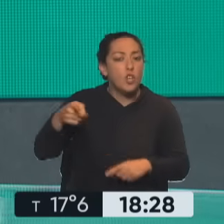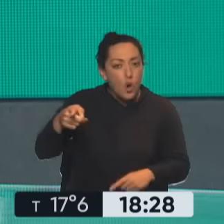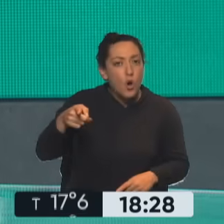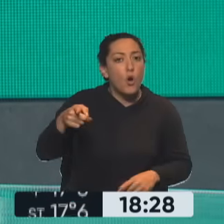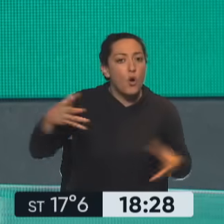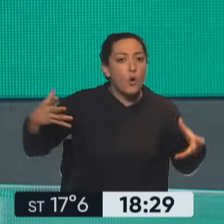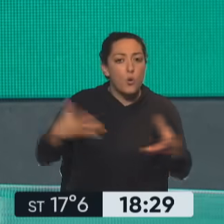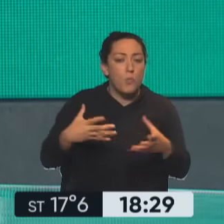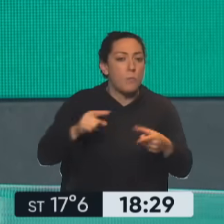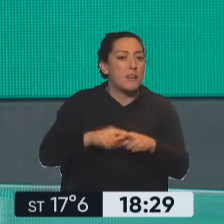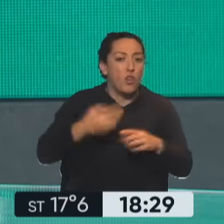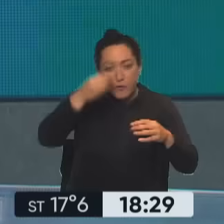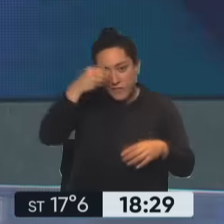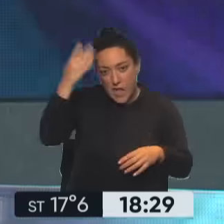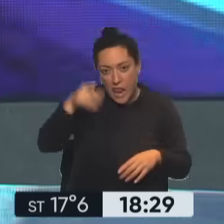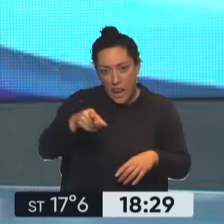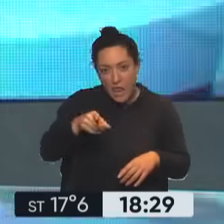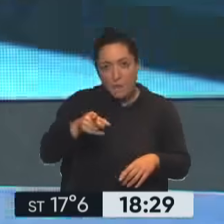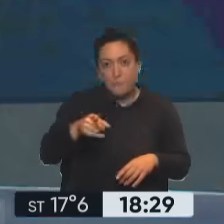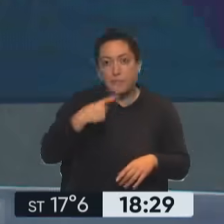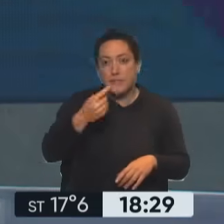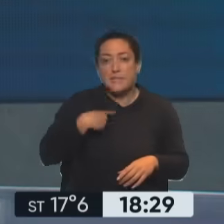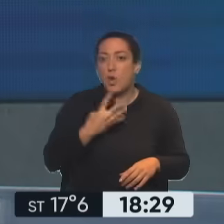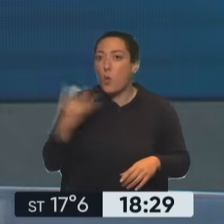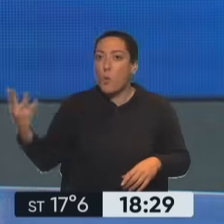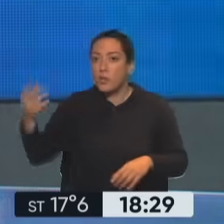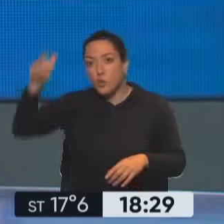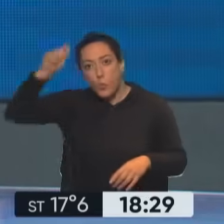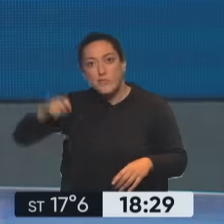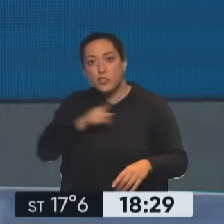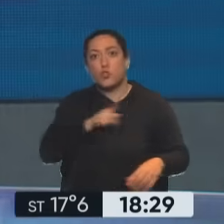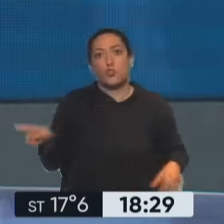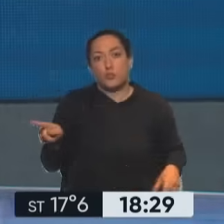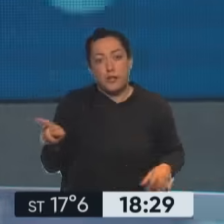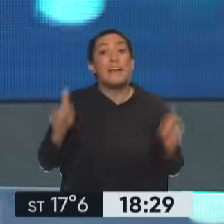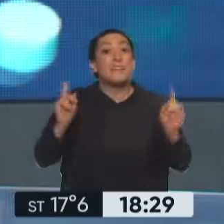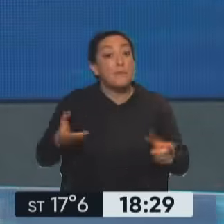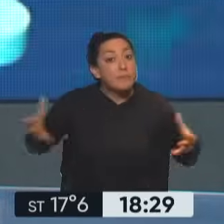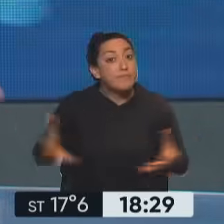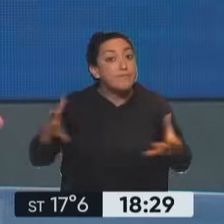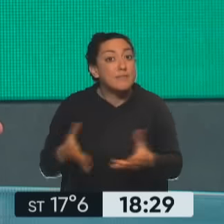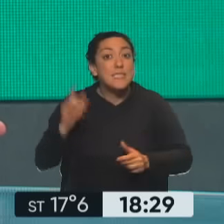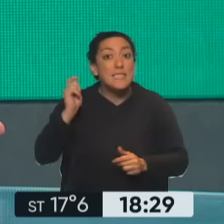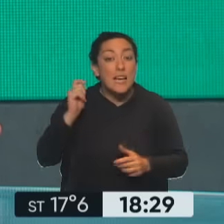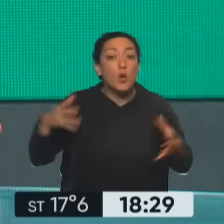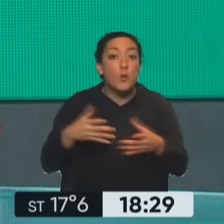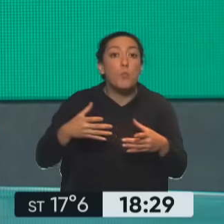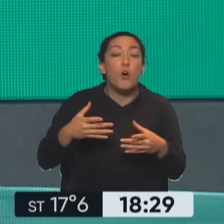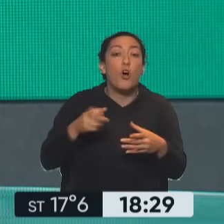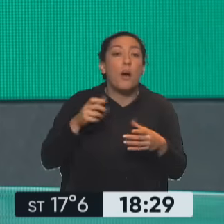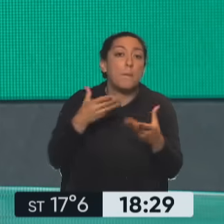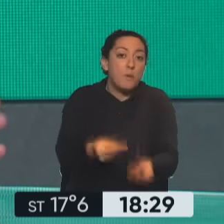el partido oficial. Vamos contra los 4. Y quienes también fogonean son la gente de Lilita, la gente de